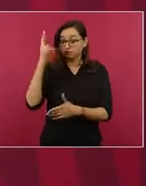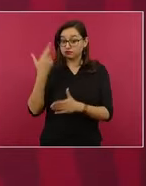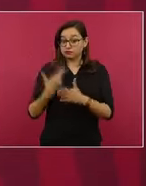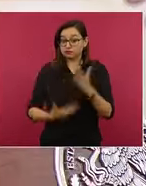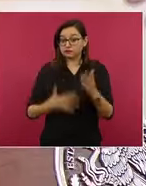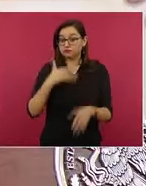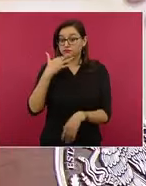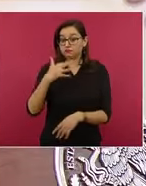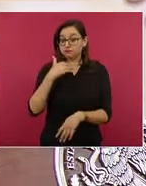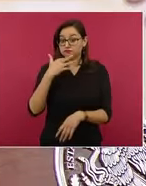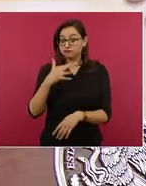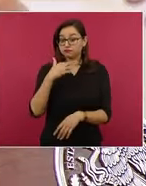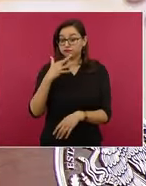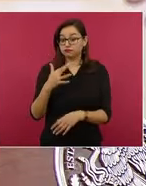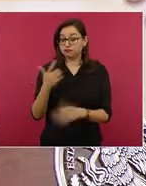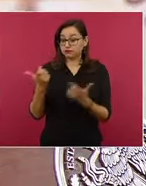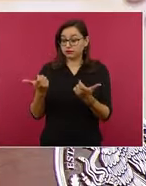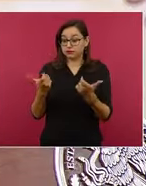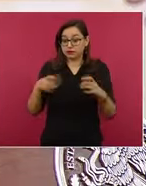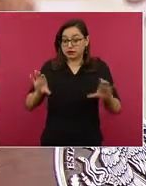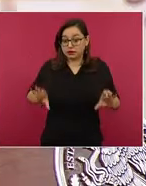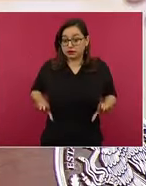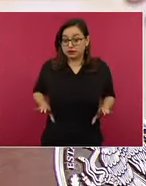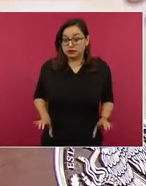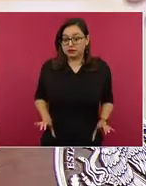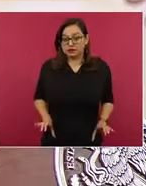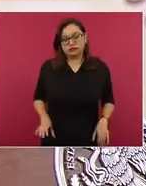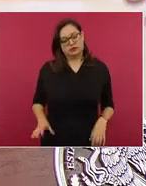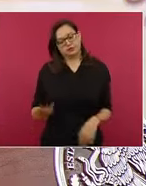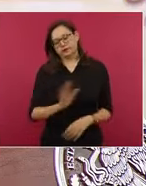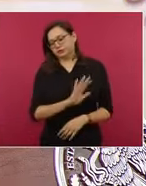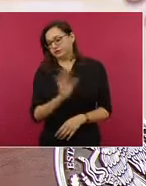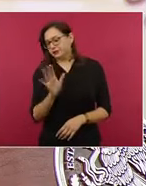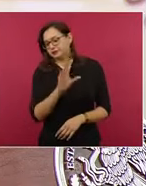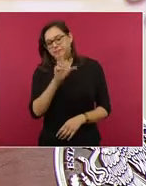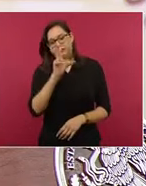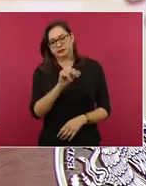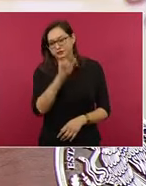Estoy en contra de la corrupción. Siempre he estado en contra de la corrupción.